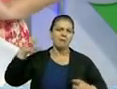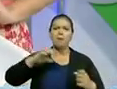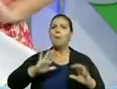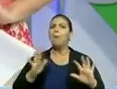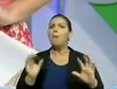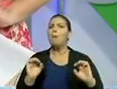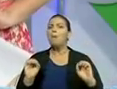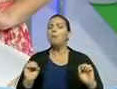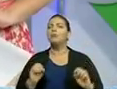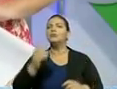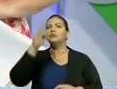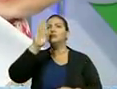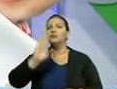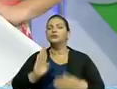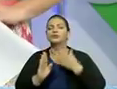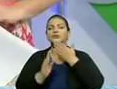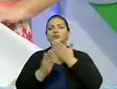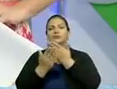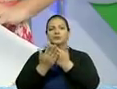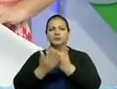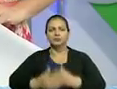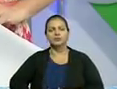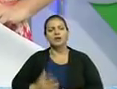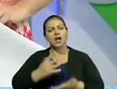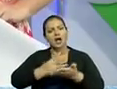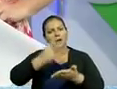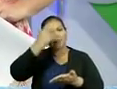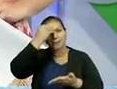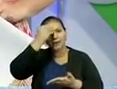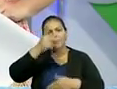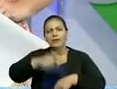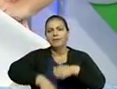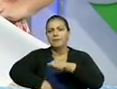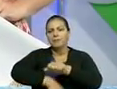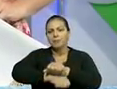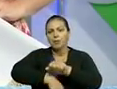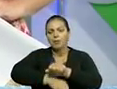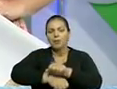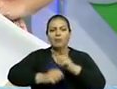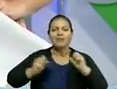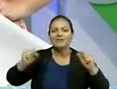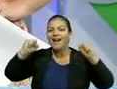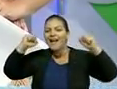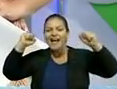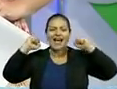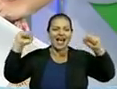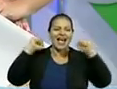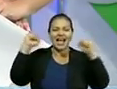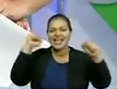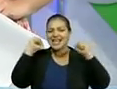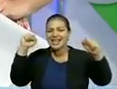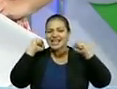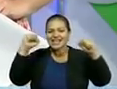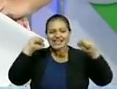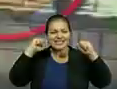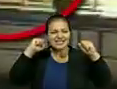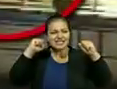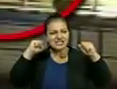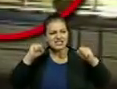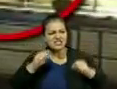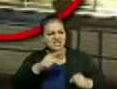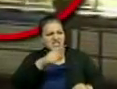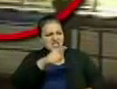afortunadamente así fue. Por fin entendieron que el partido se juega en la cancha, comienza en la cancha y termina en la